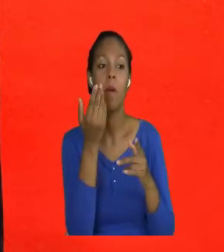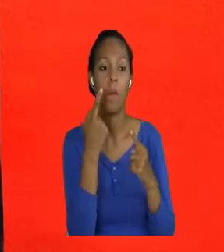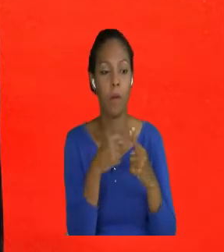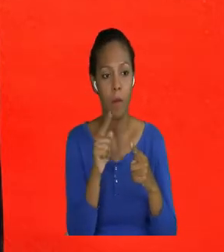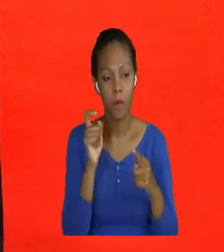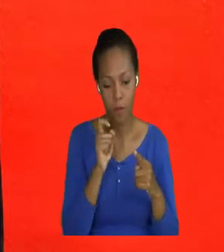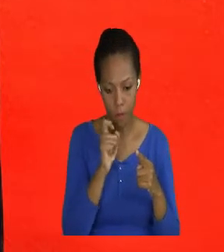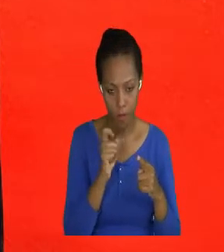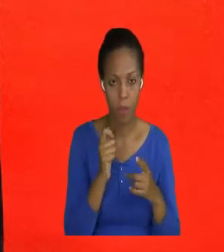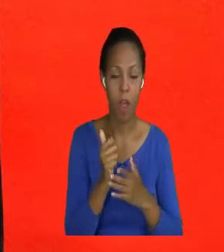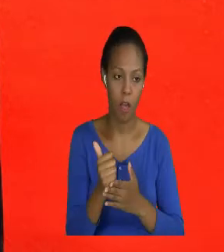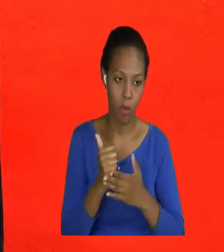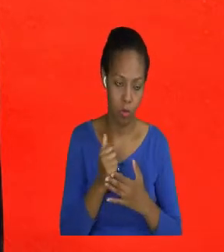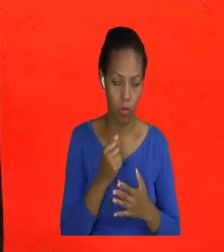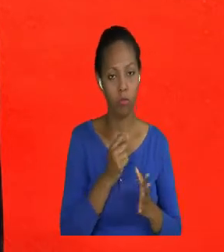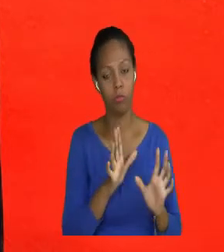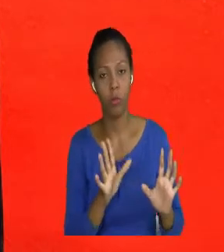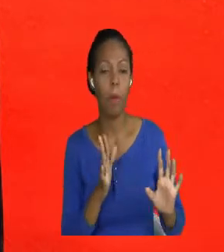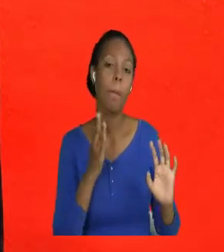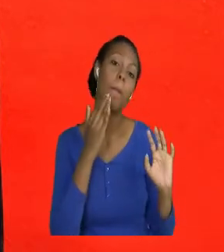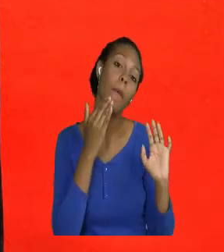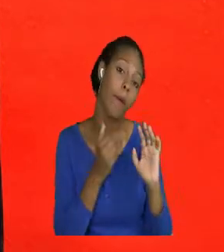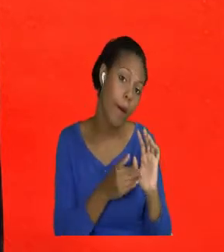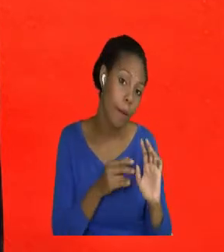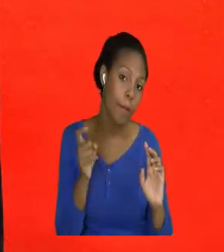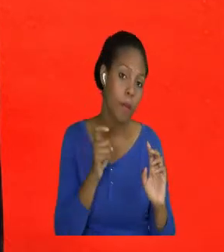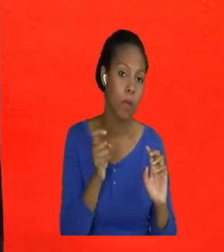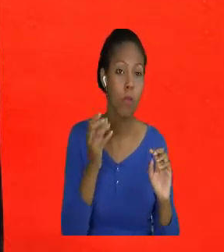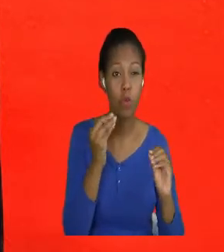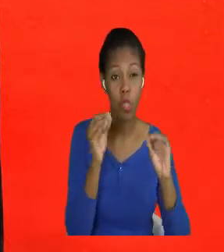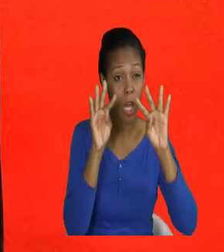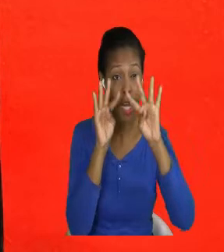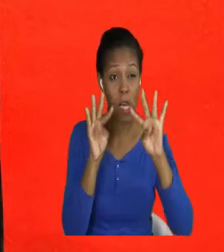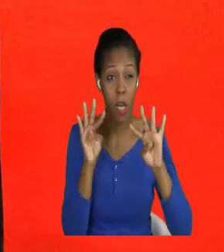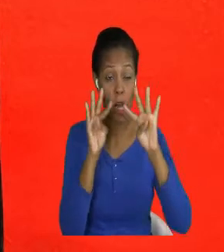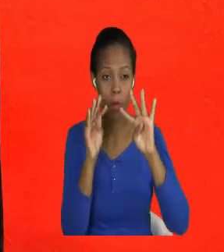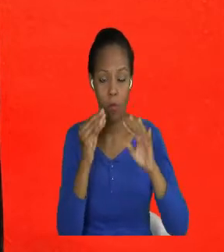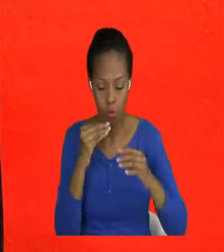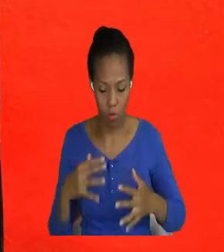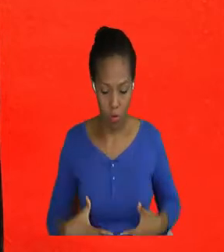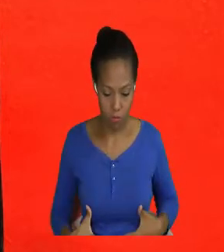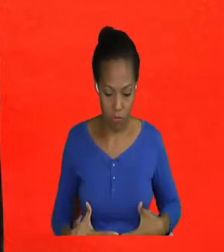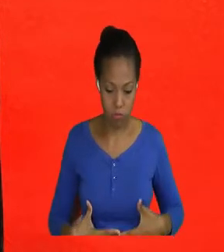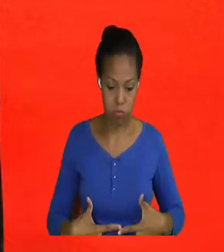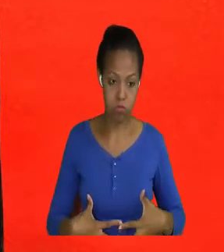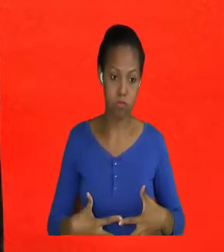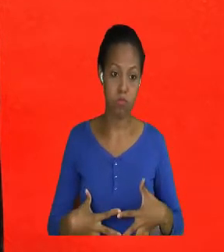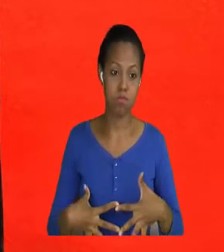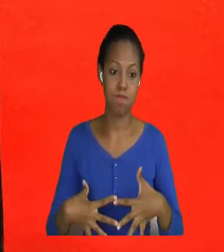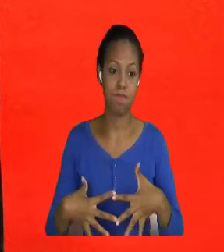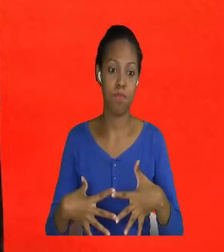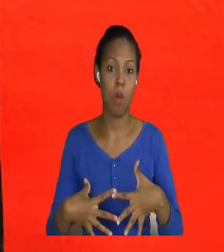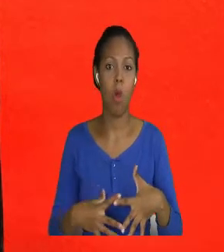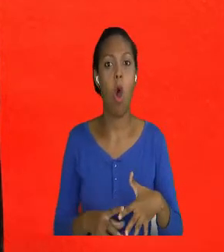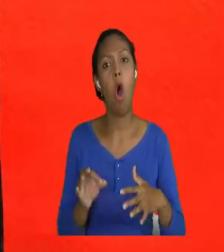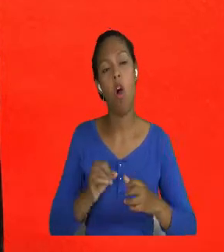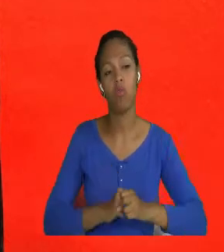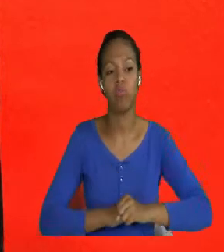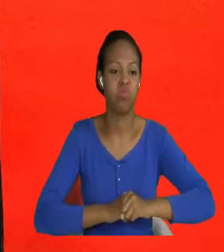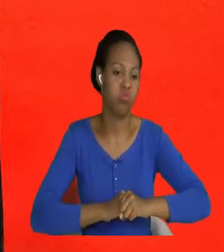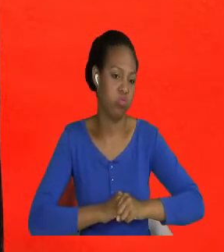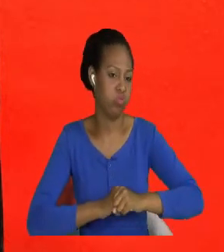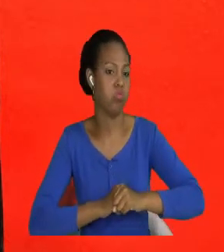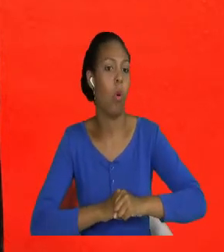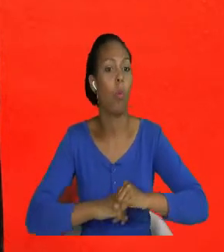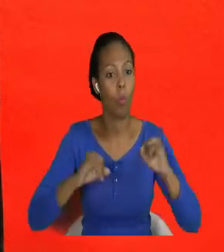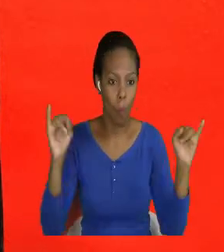estético. O llegando al caso que ya tenga mucha estría por el embarazo, porque sufrió de sobrepeso y